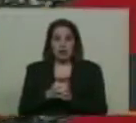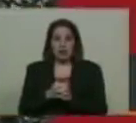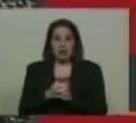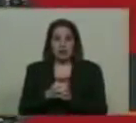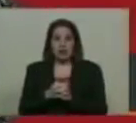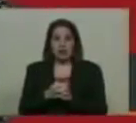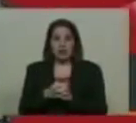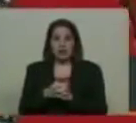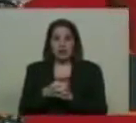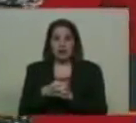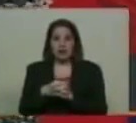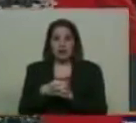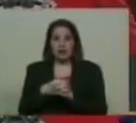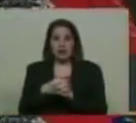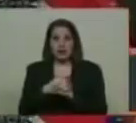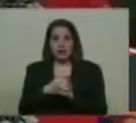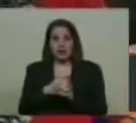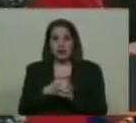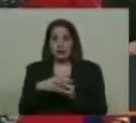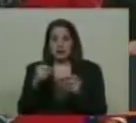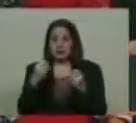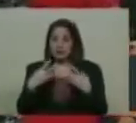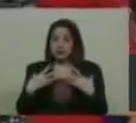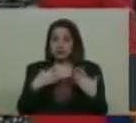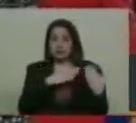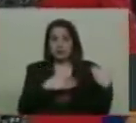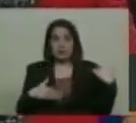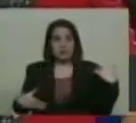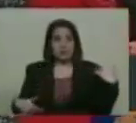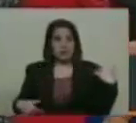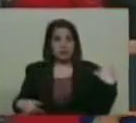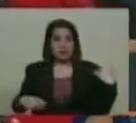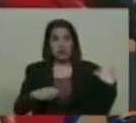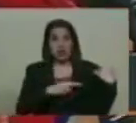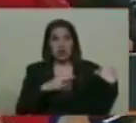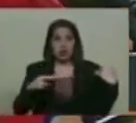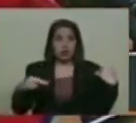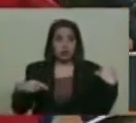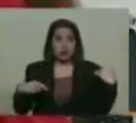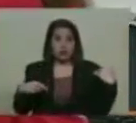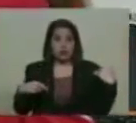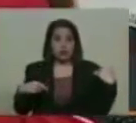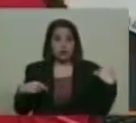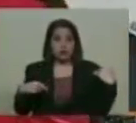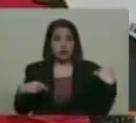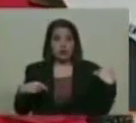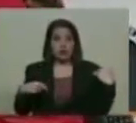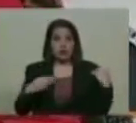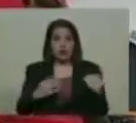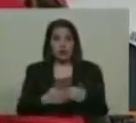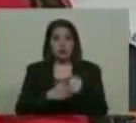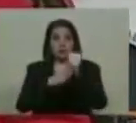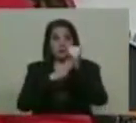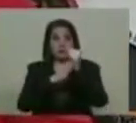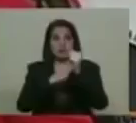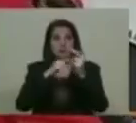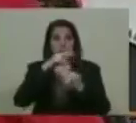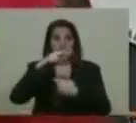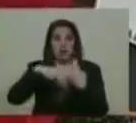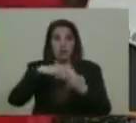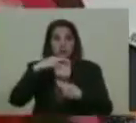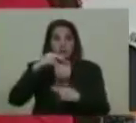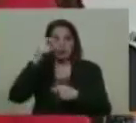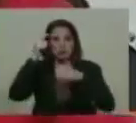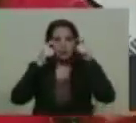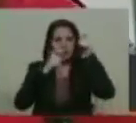favor. Bueno, presidente, nosotras, la vanguardia de la revolución chavista,